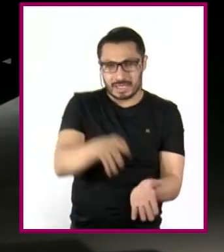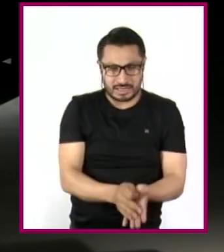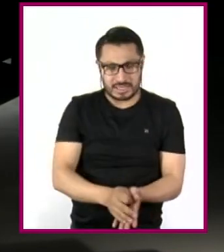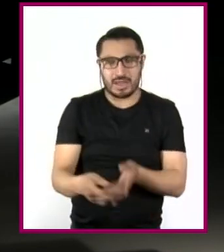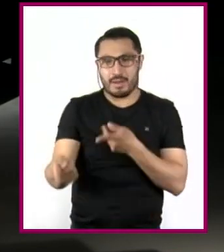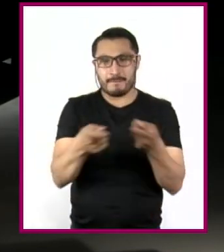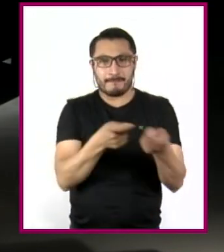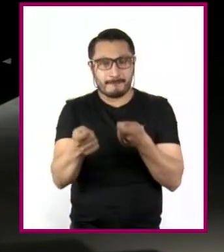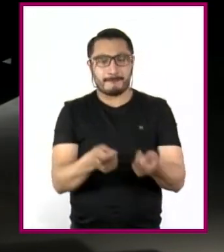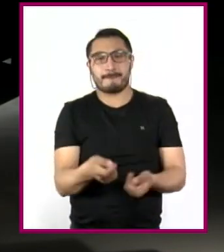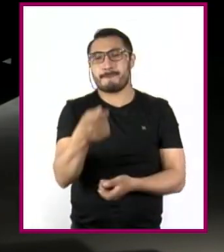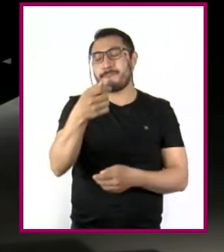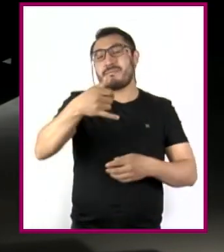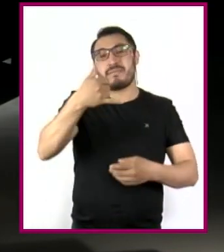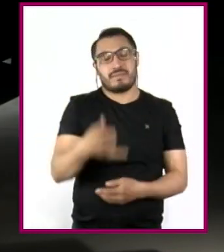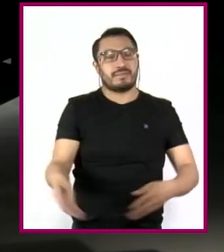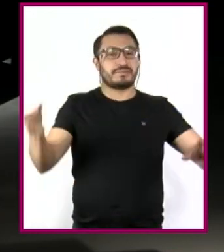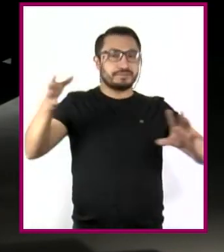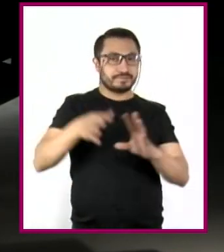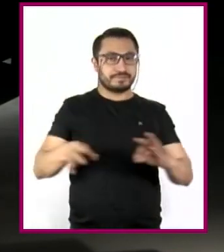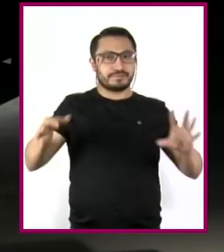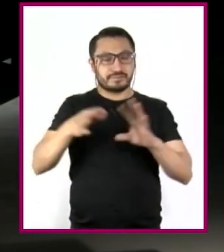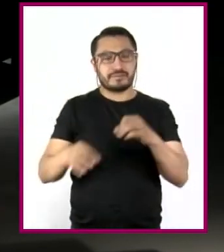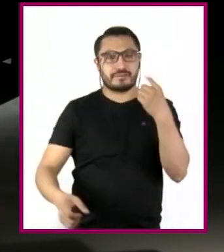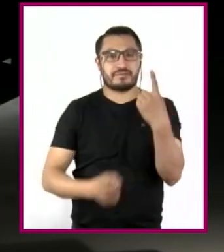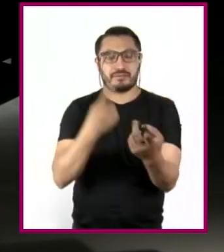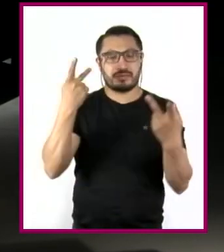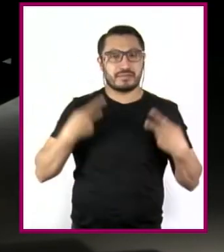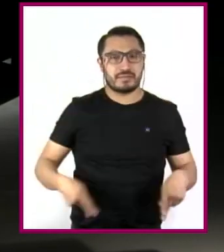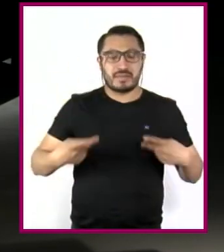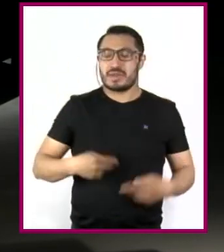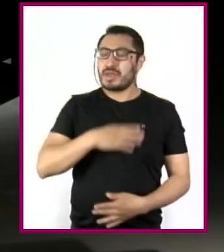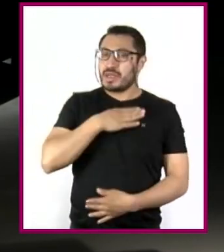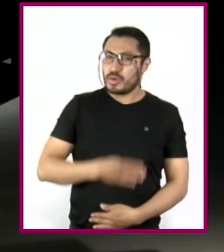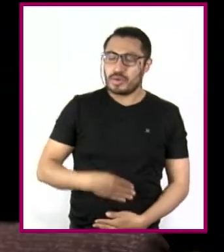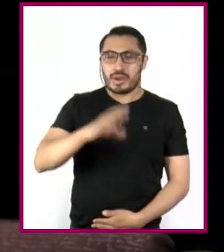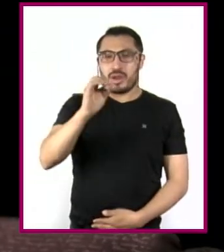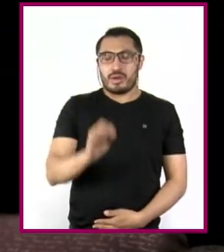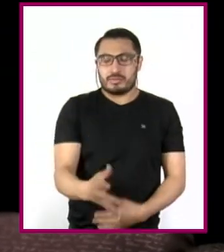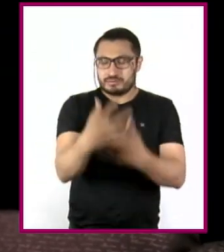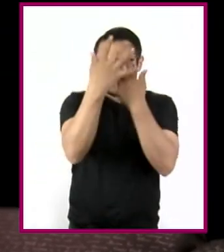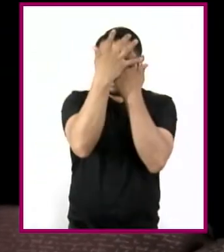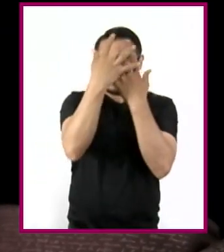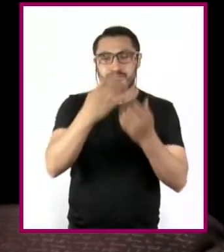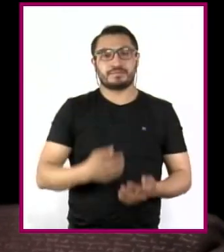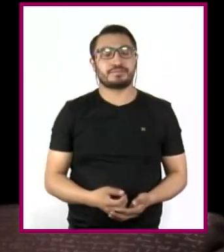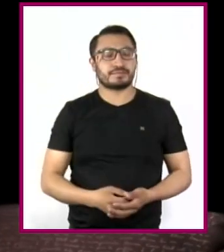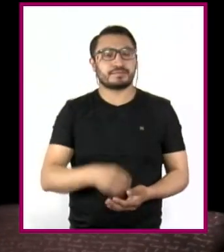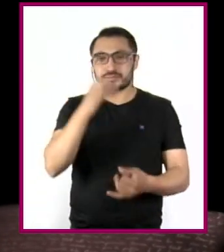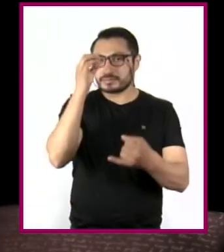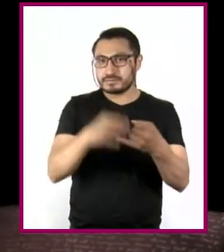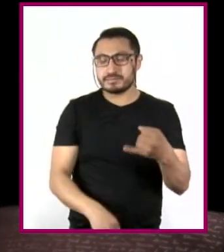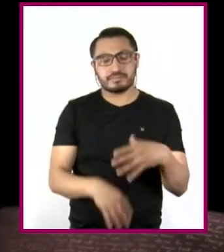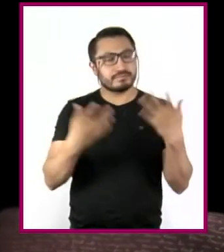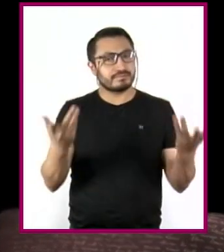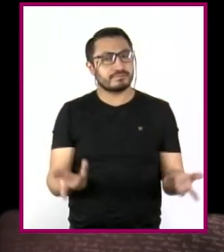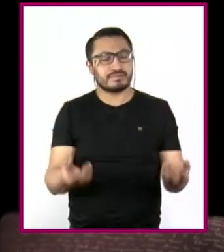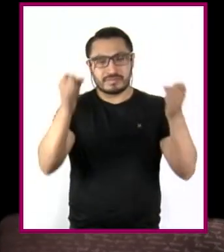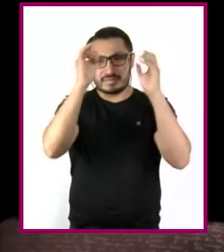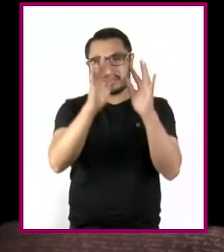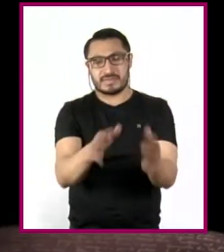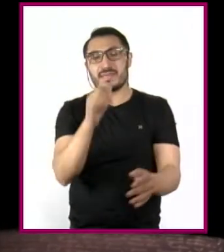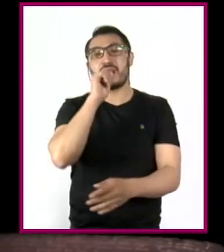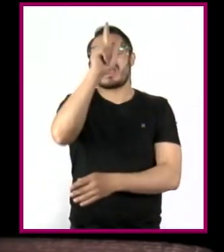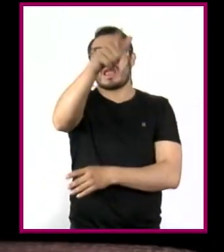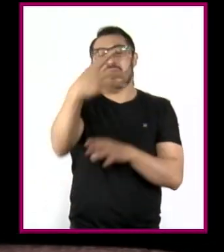y así se explicó por qué algunas personas son justas o púdicas. Finalmente, se atribuyó al